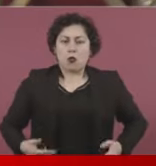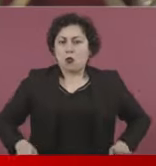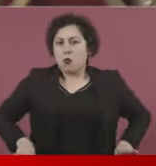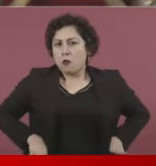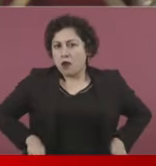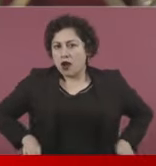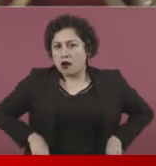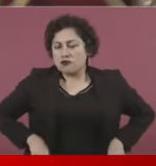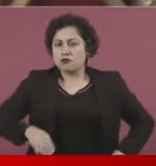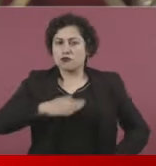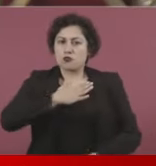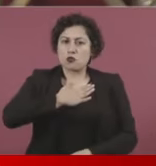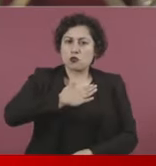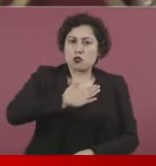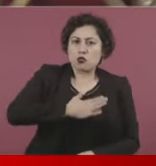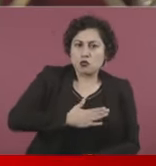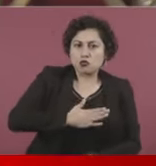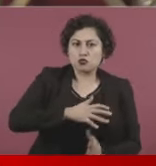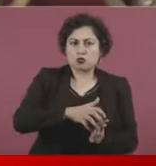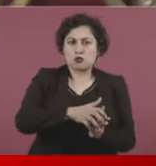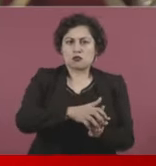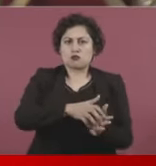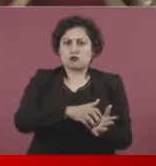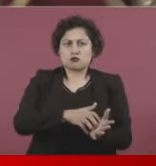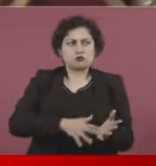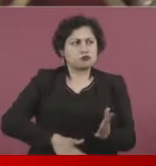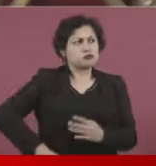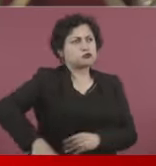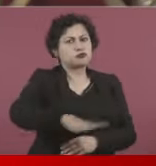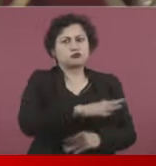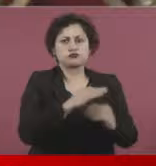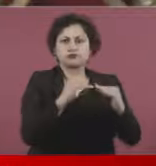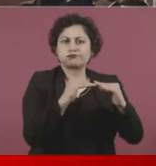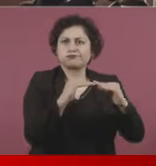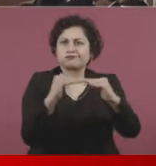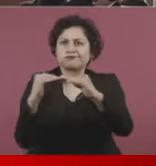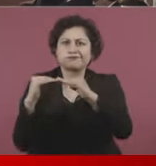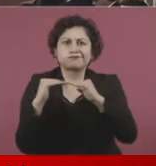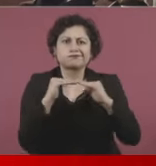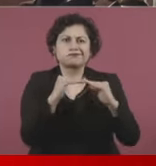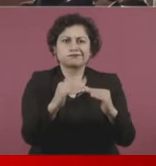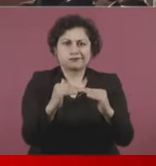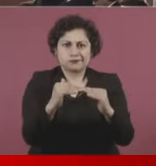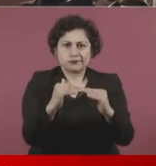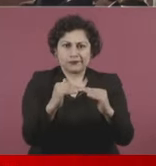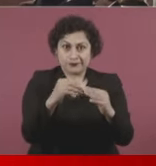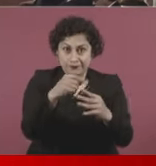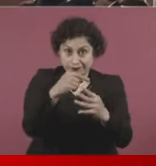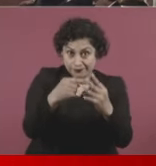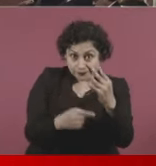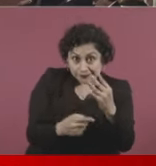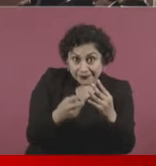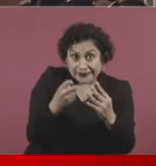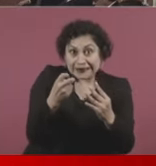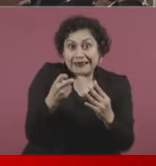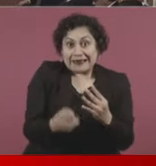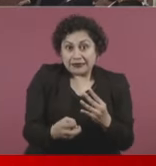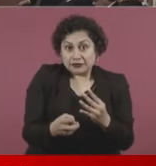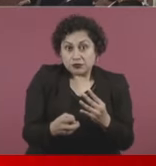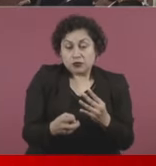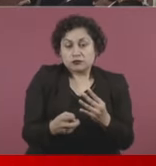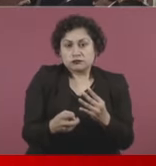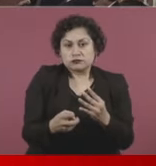la austeridad y la democracia que hemos postulado y llevado a la